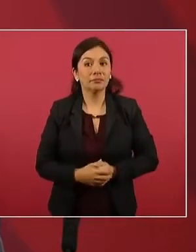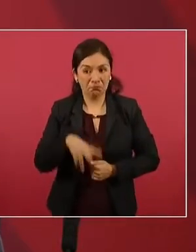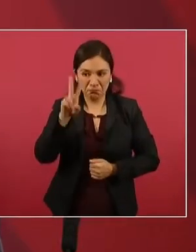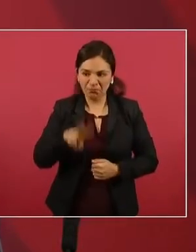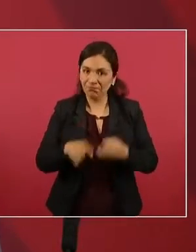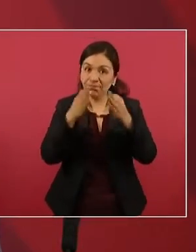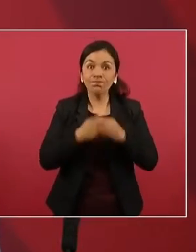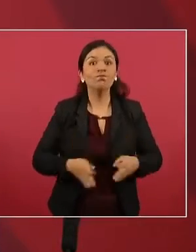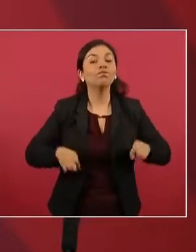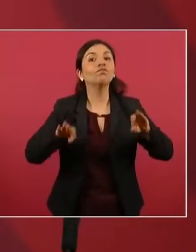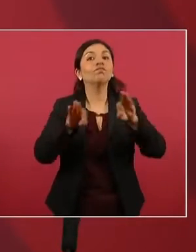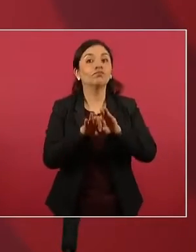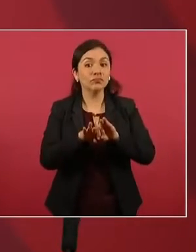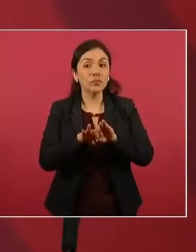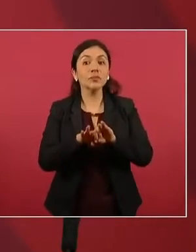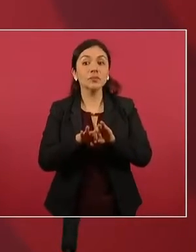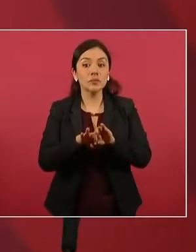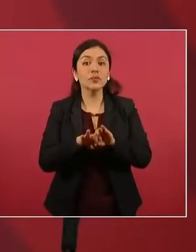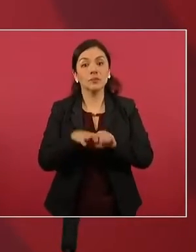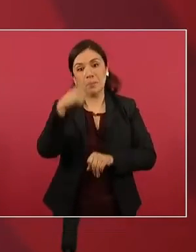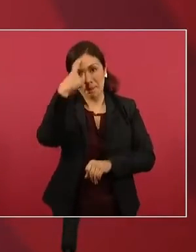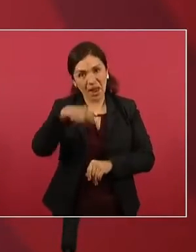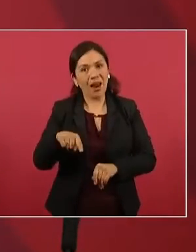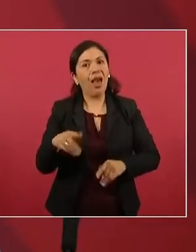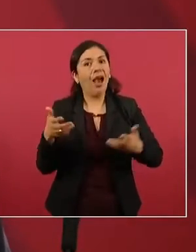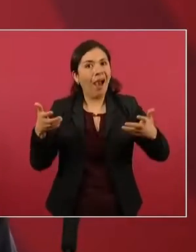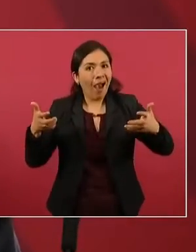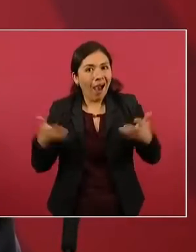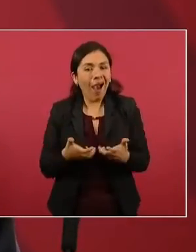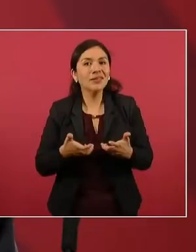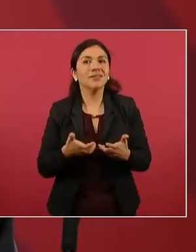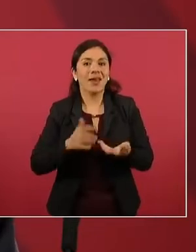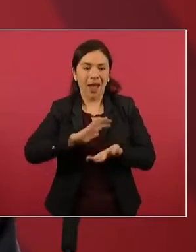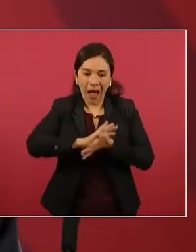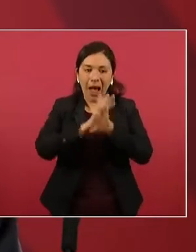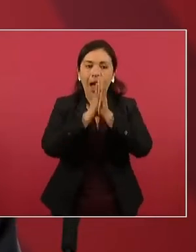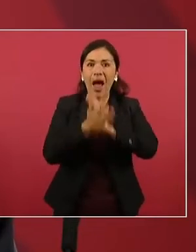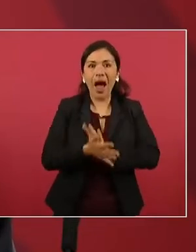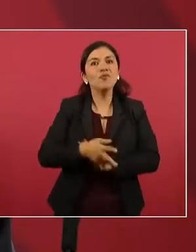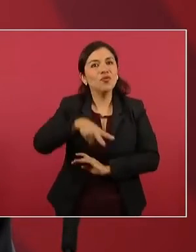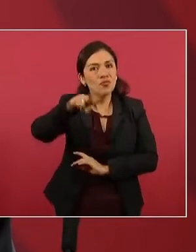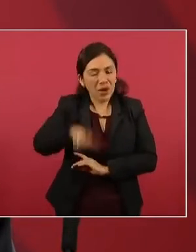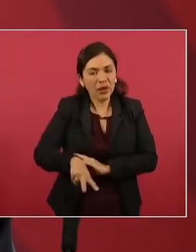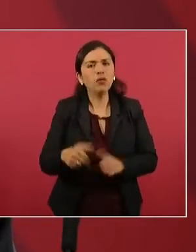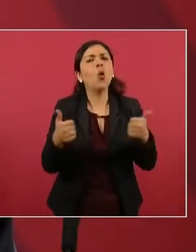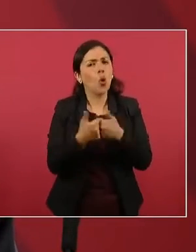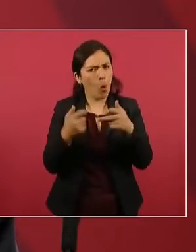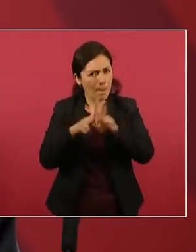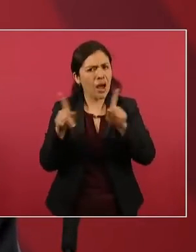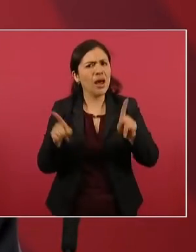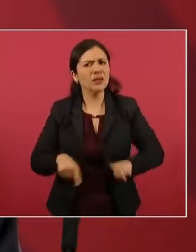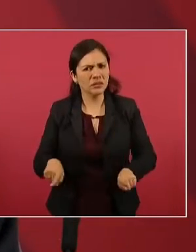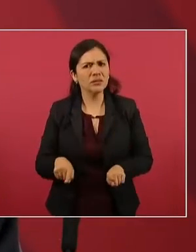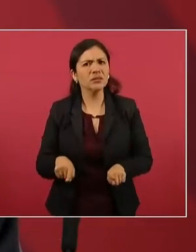importancia democracia que tiene el llevar a cabo esta transformación pacífica.